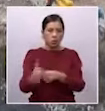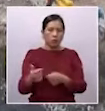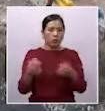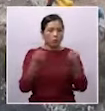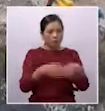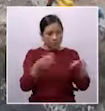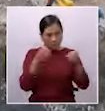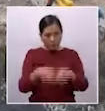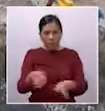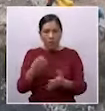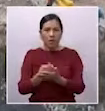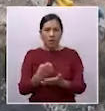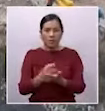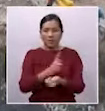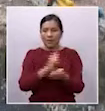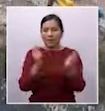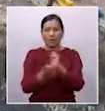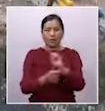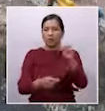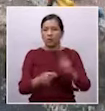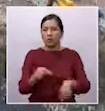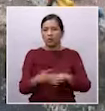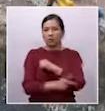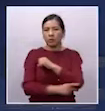económicas irreversibles para el país.